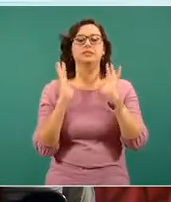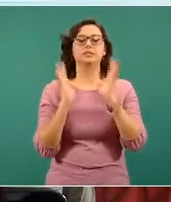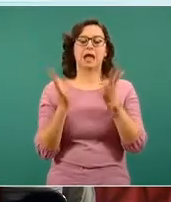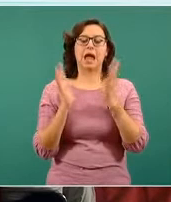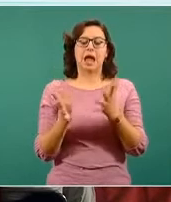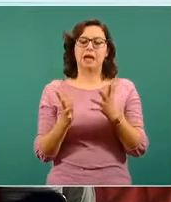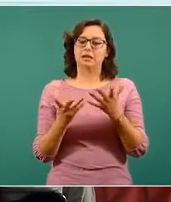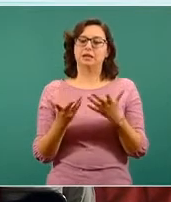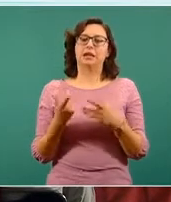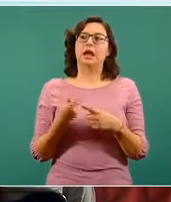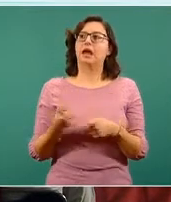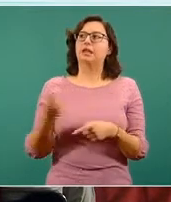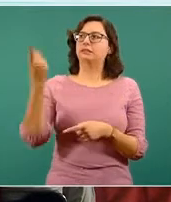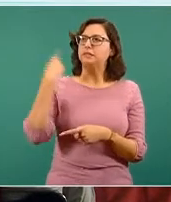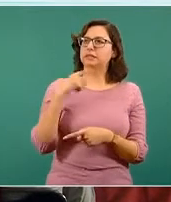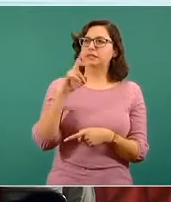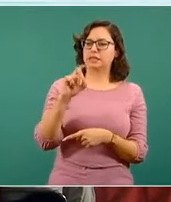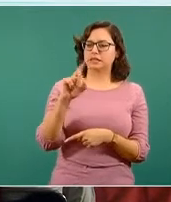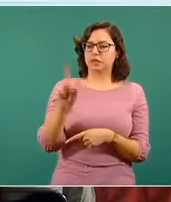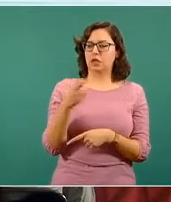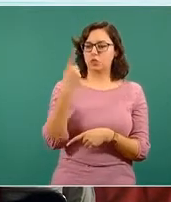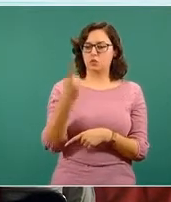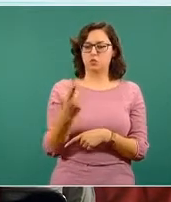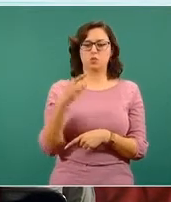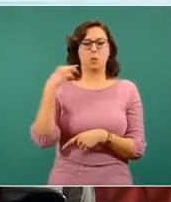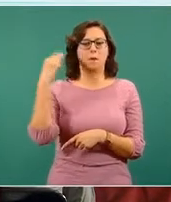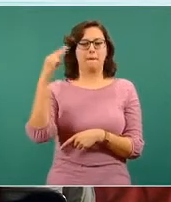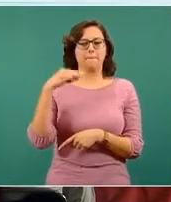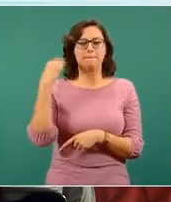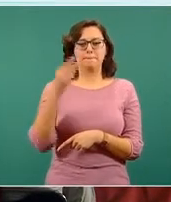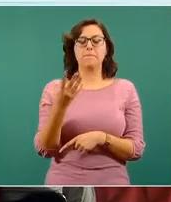tuvimos el día 31 de marzo